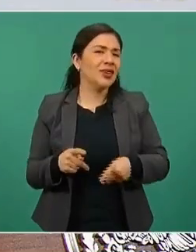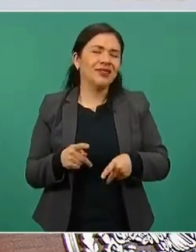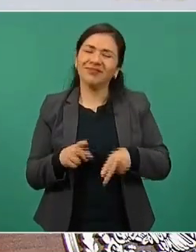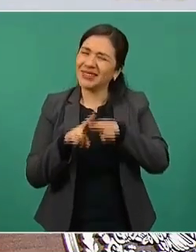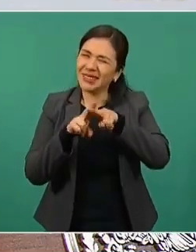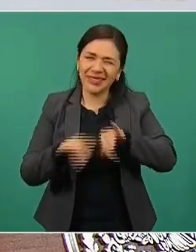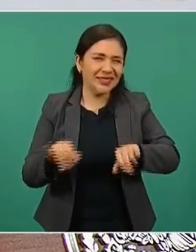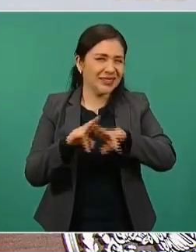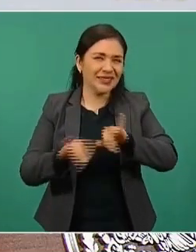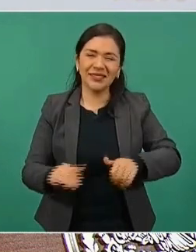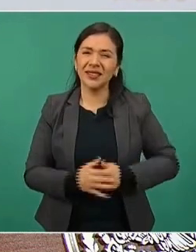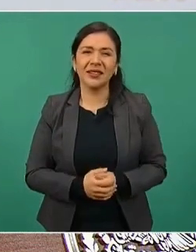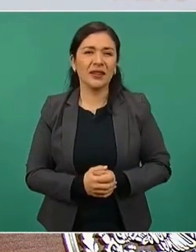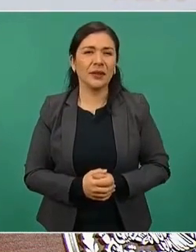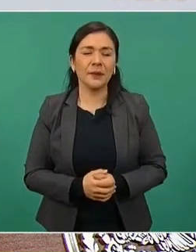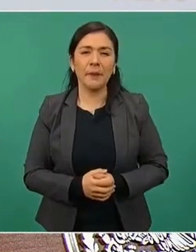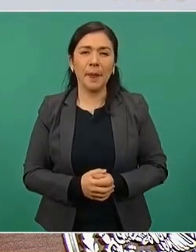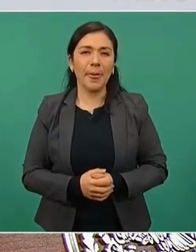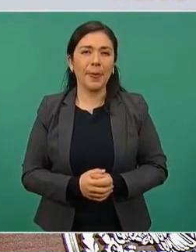que nadie